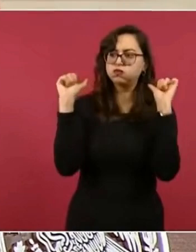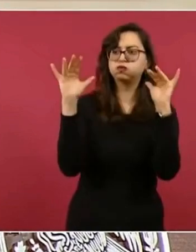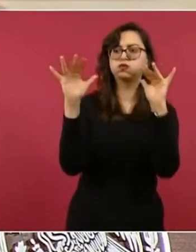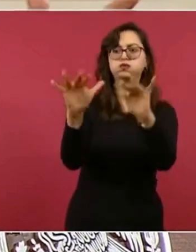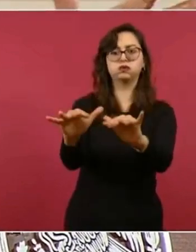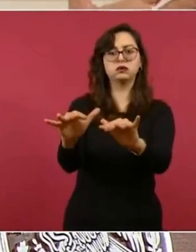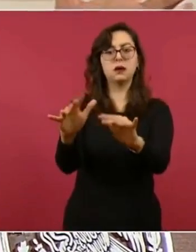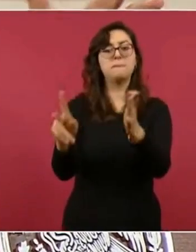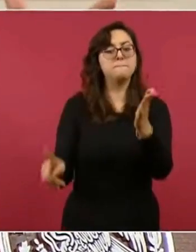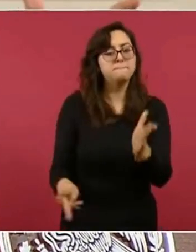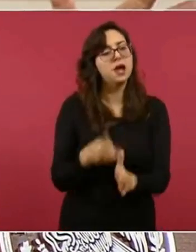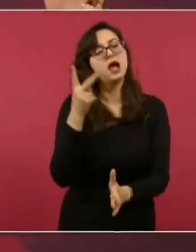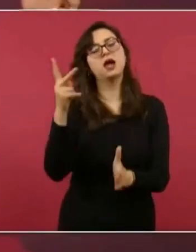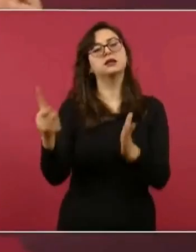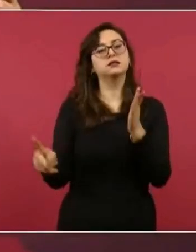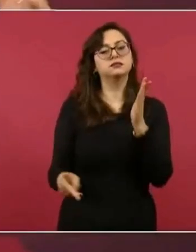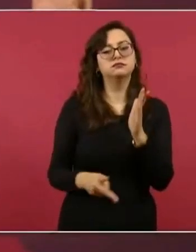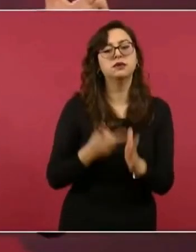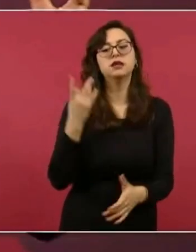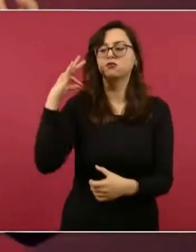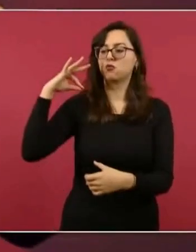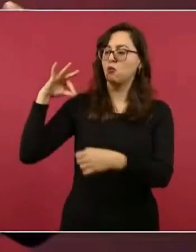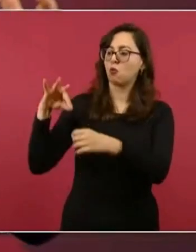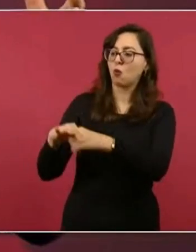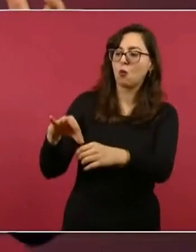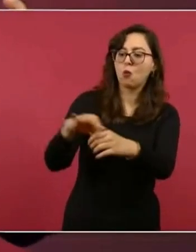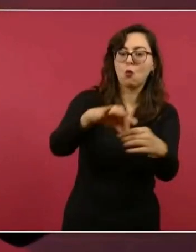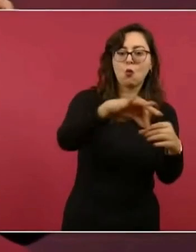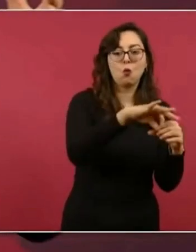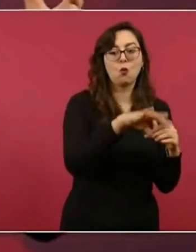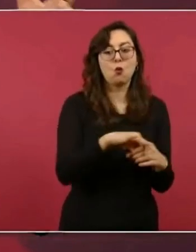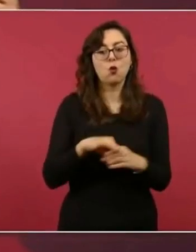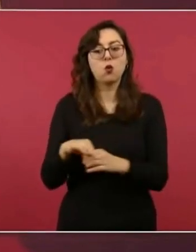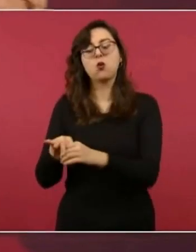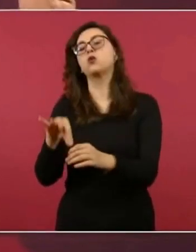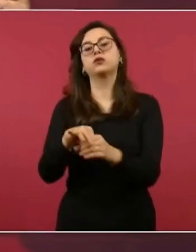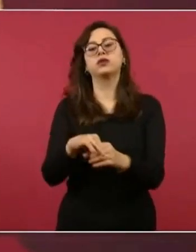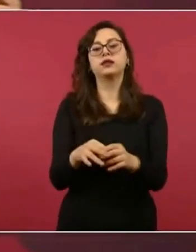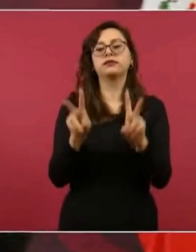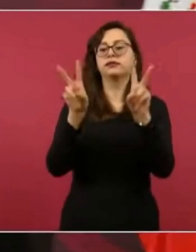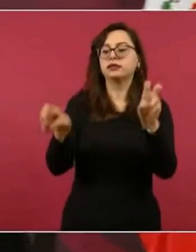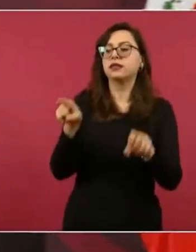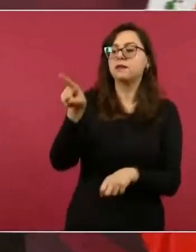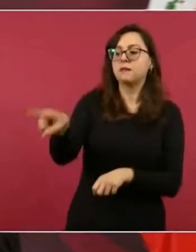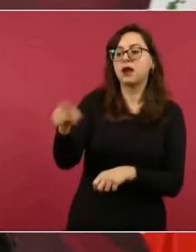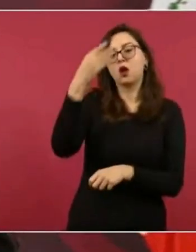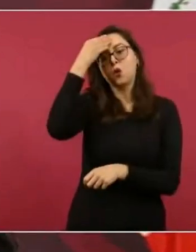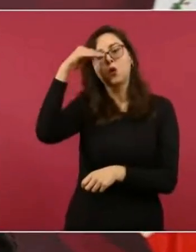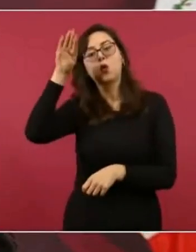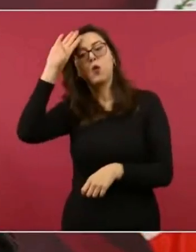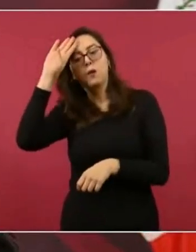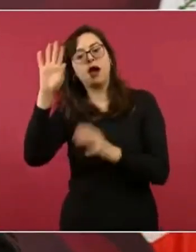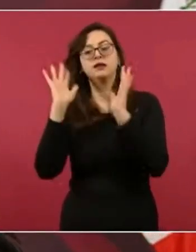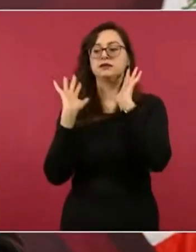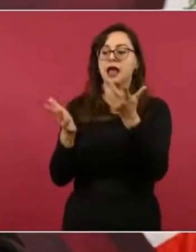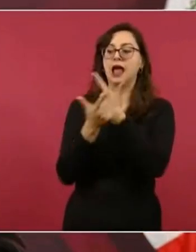se somete a votación de todos los países el tema del bloqueo a Cuba.